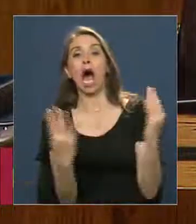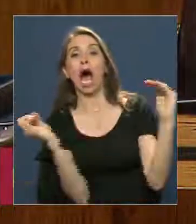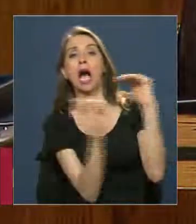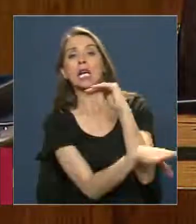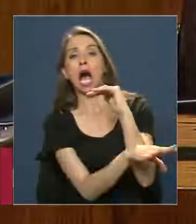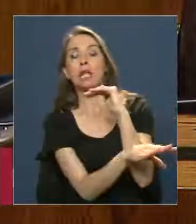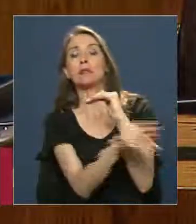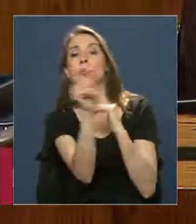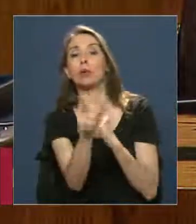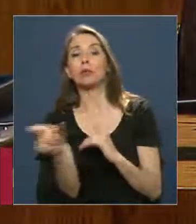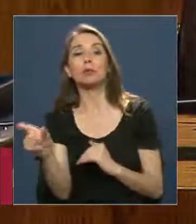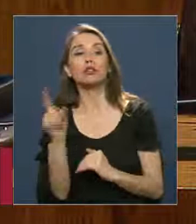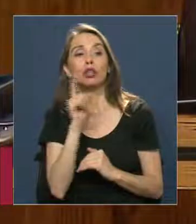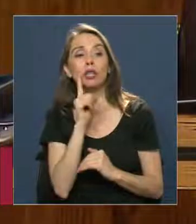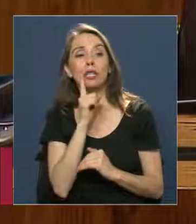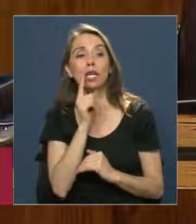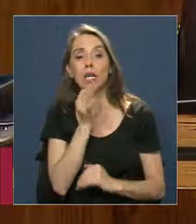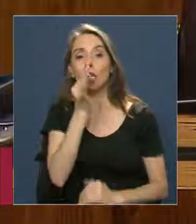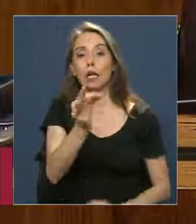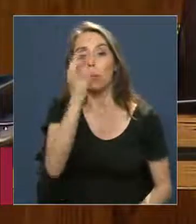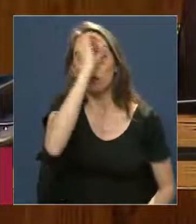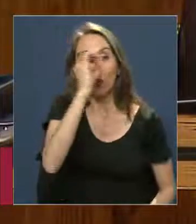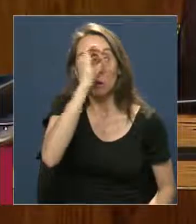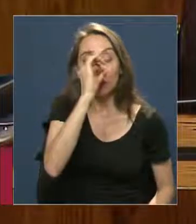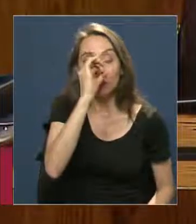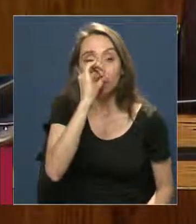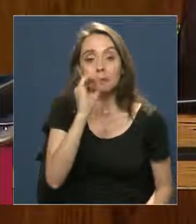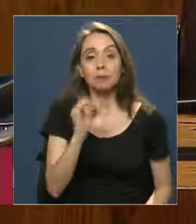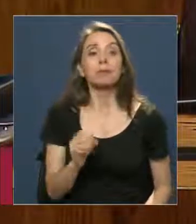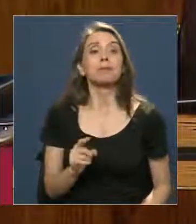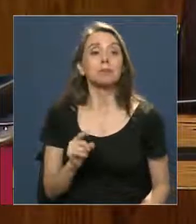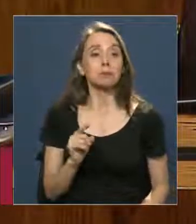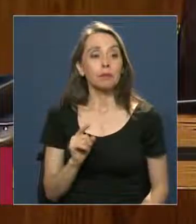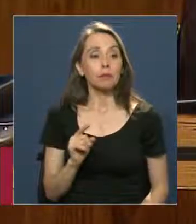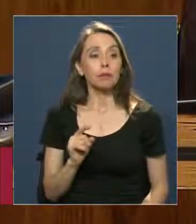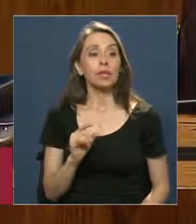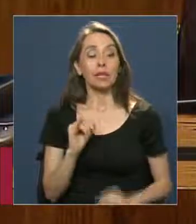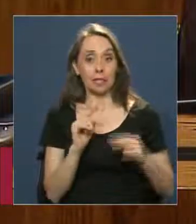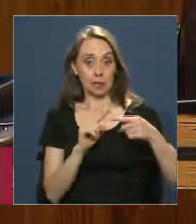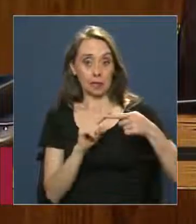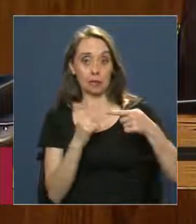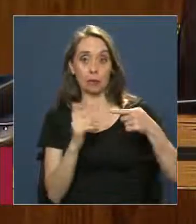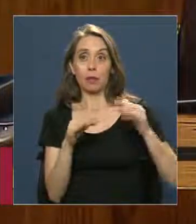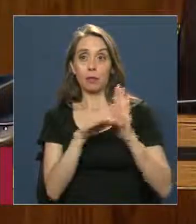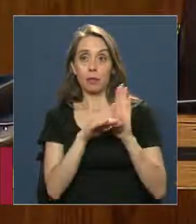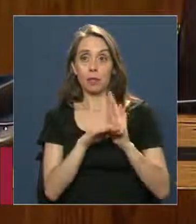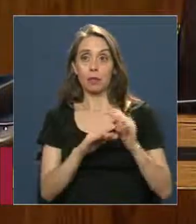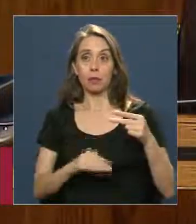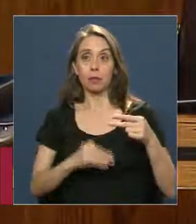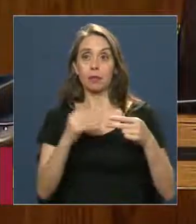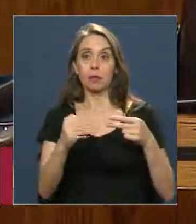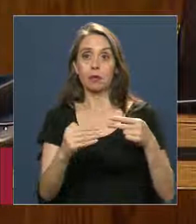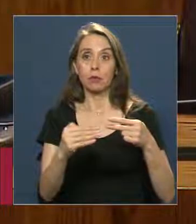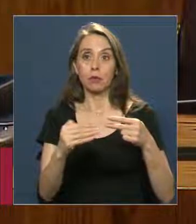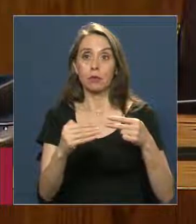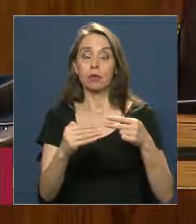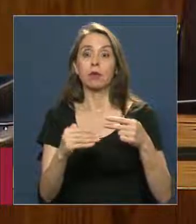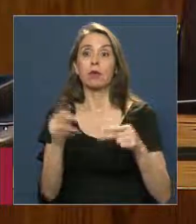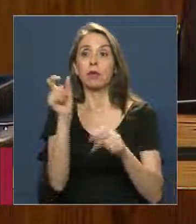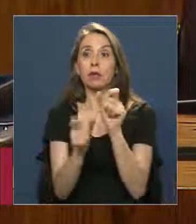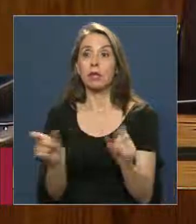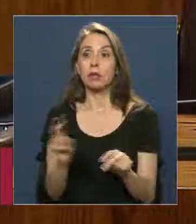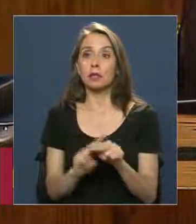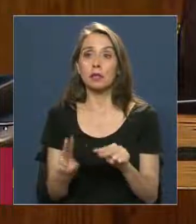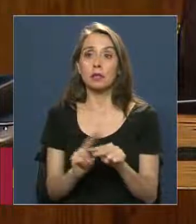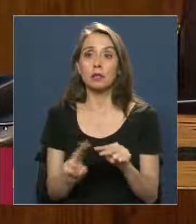tengan algún tipo de expresión. Pero cuando estas avanzan en una dirección más contundente de acciones